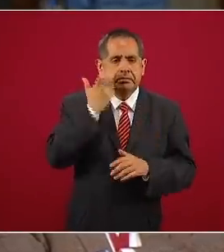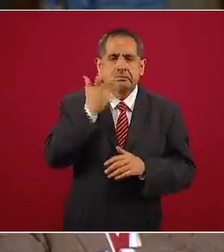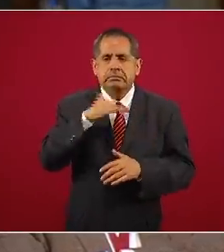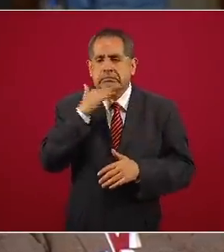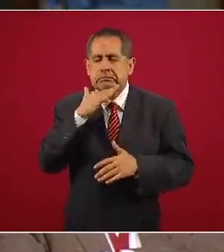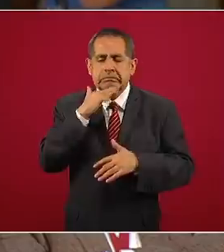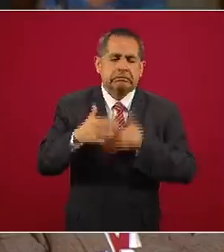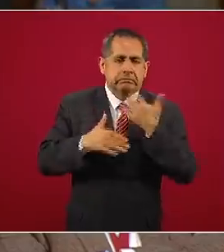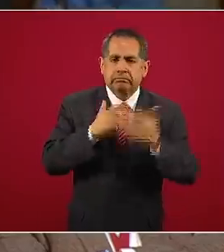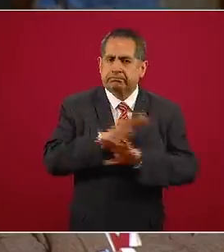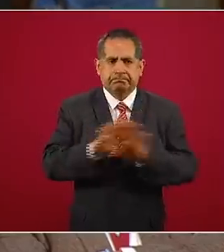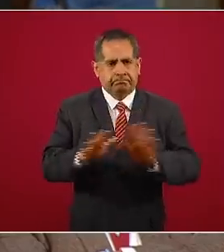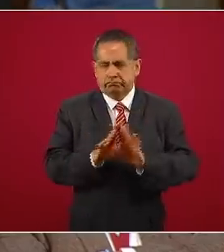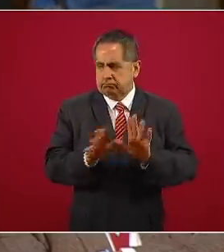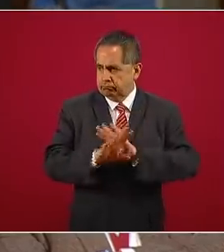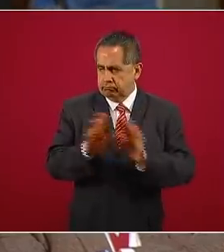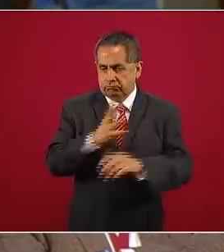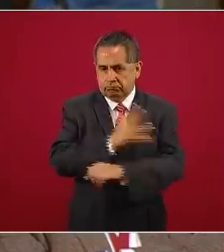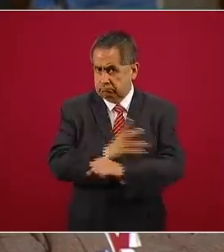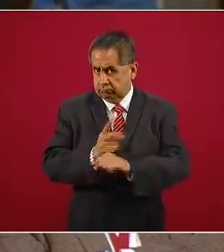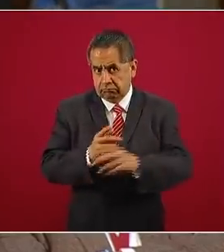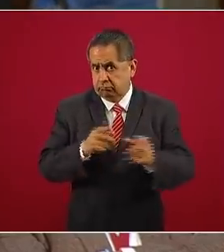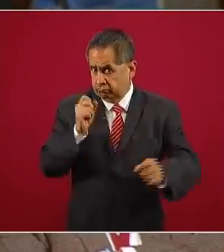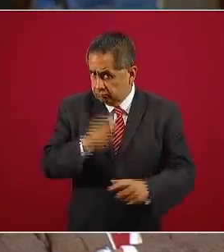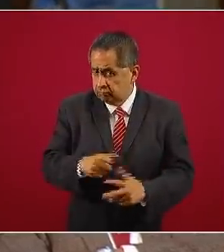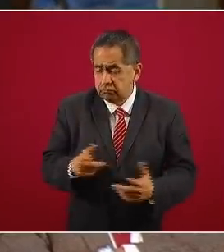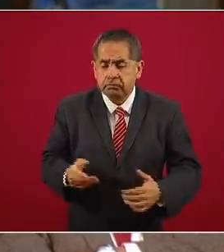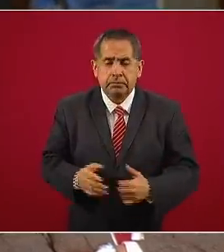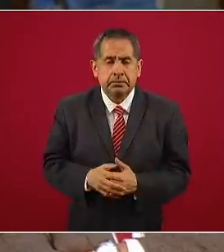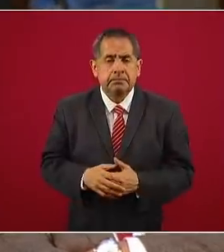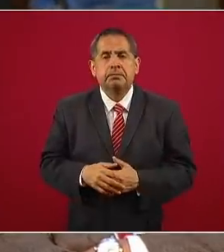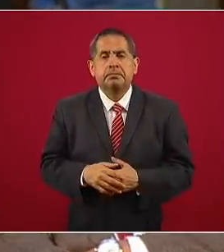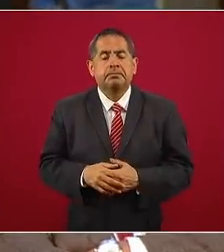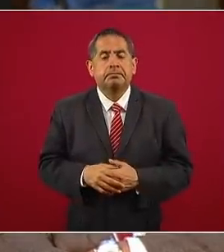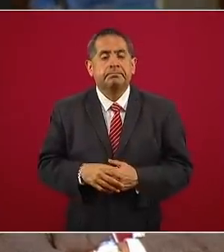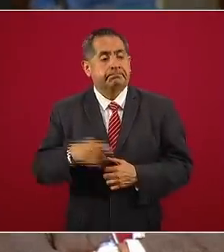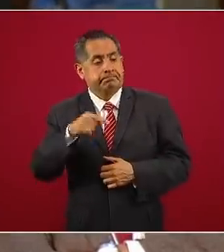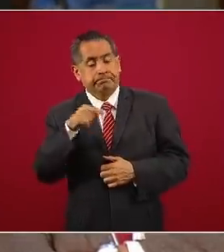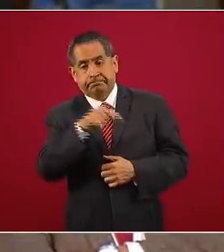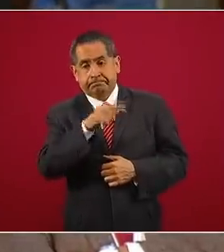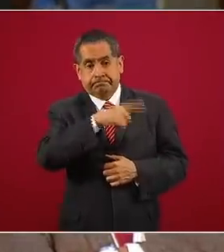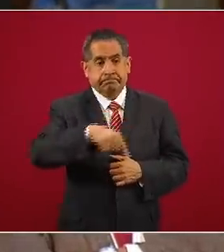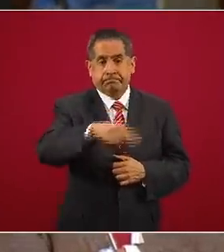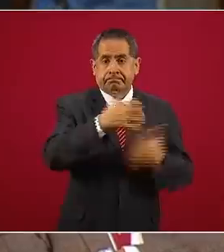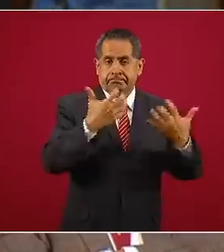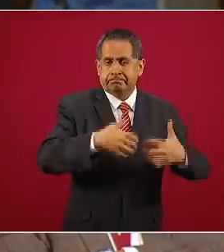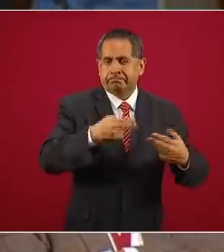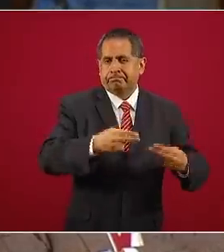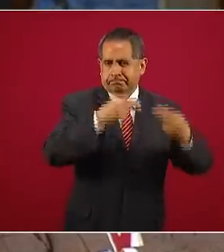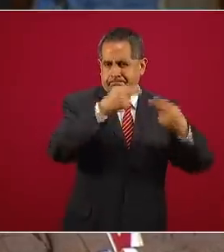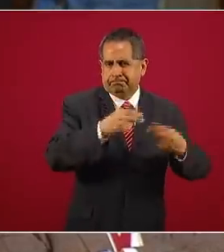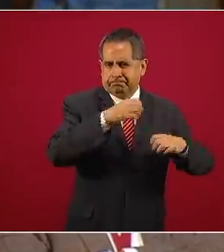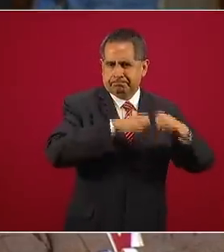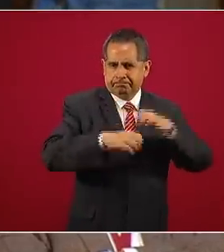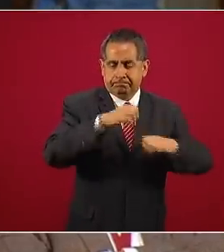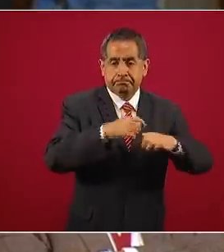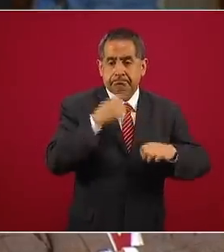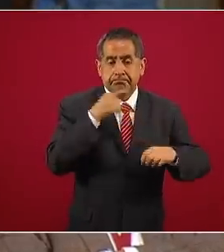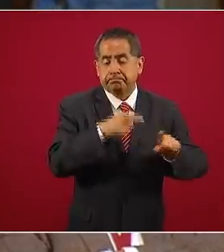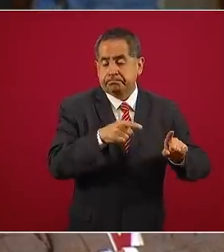de corrupción como este el caso lo que dicen estos empresarios presidente perdón